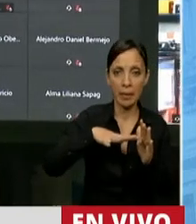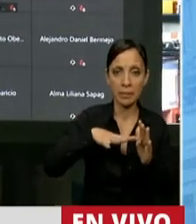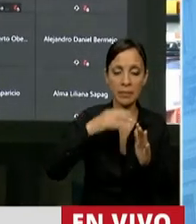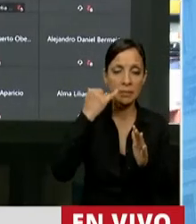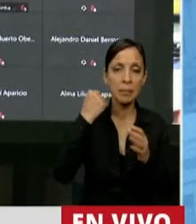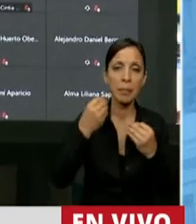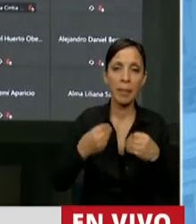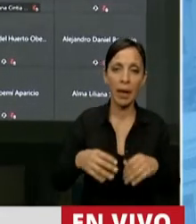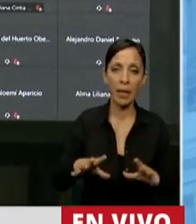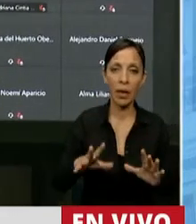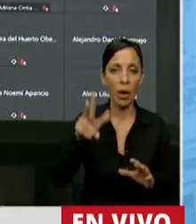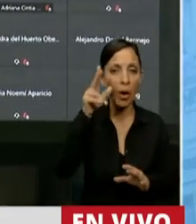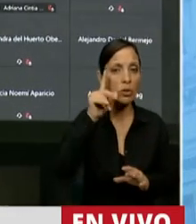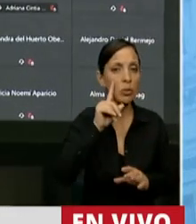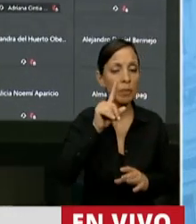ya perdió